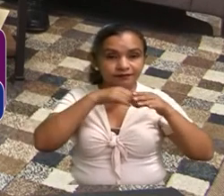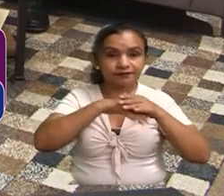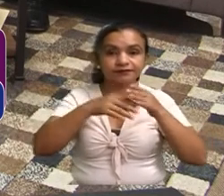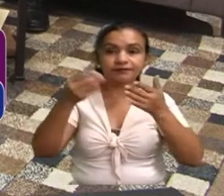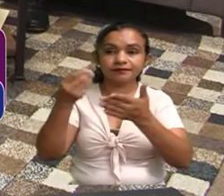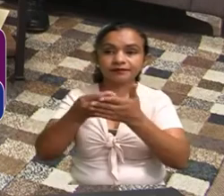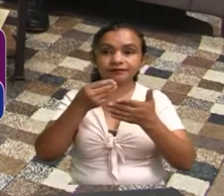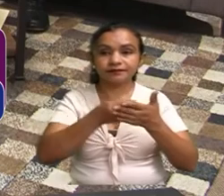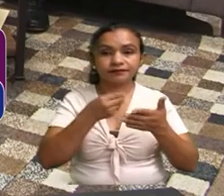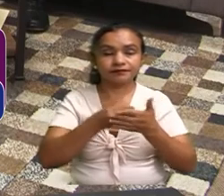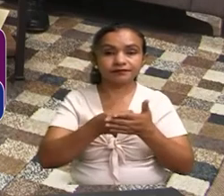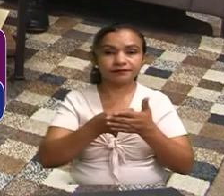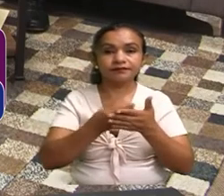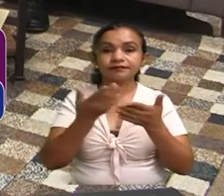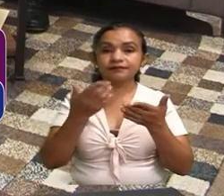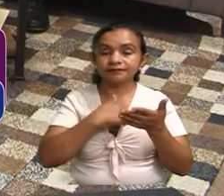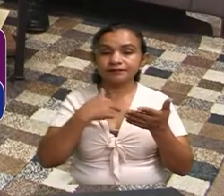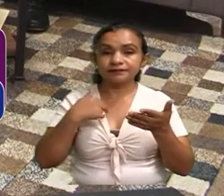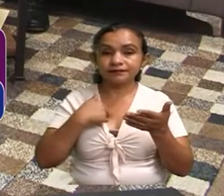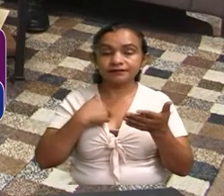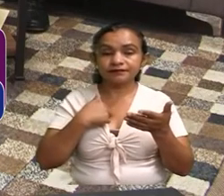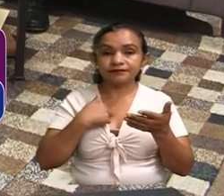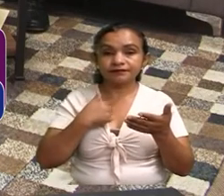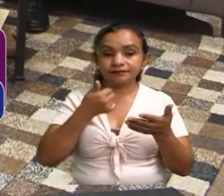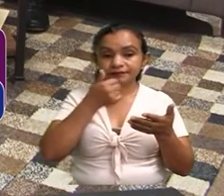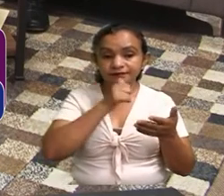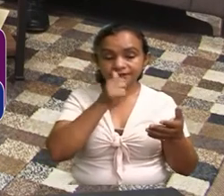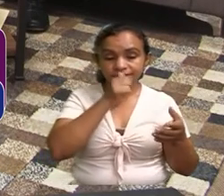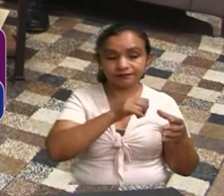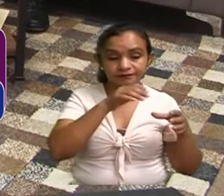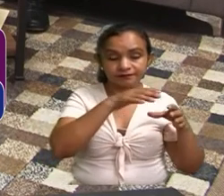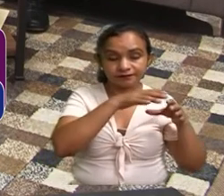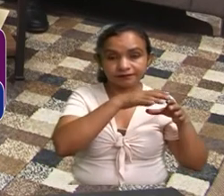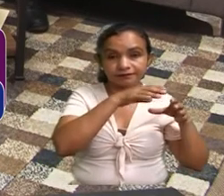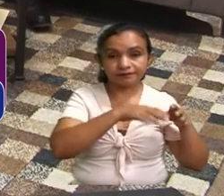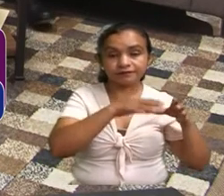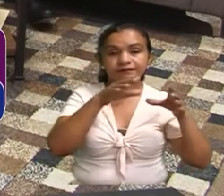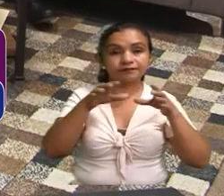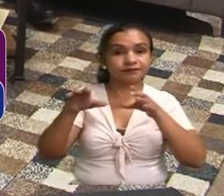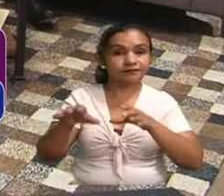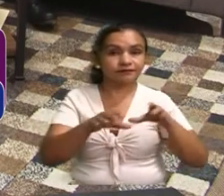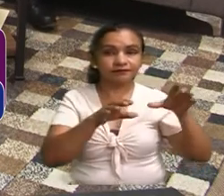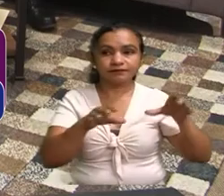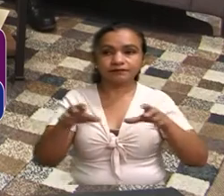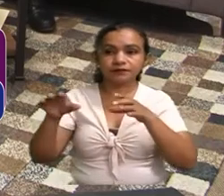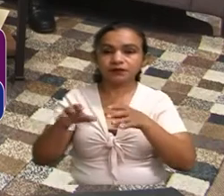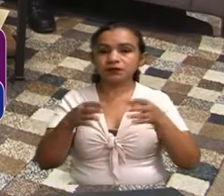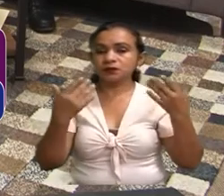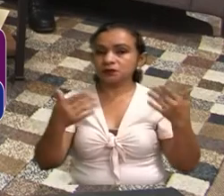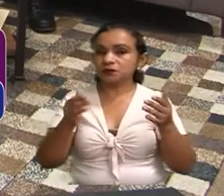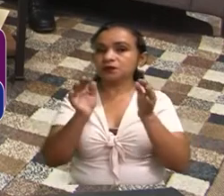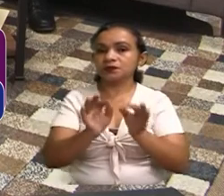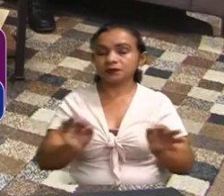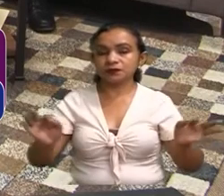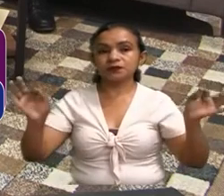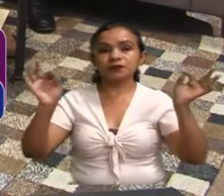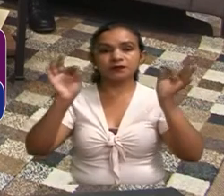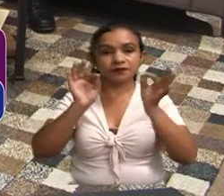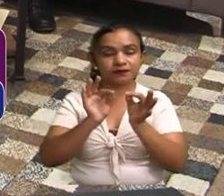comprado fuentes para la recarga, de la zona de recarga, okay. y hay una dinámica bastante importante. Importante.